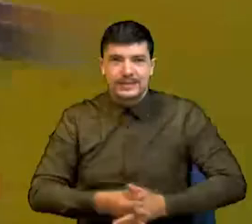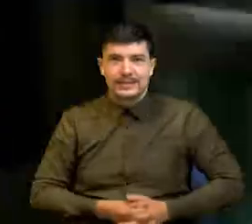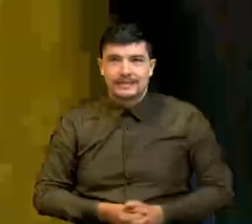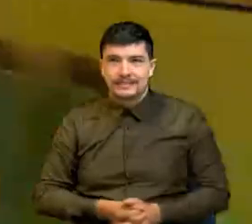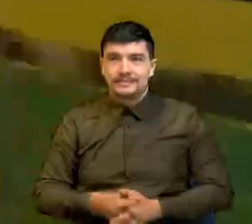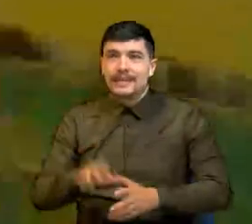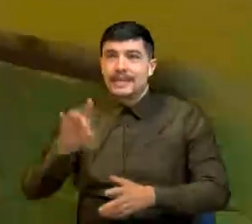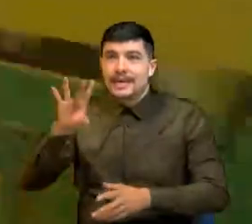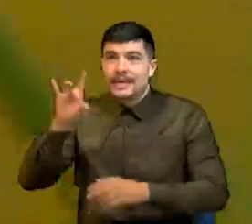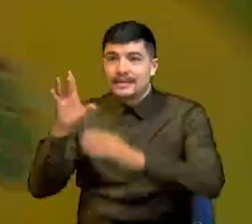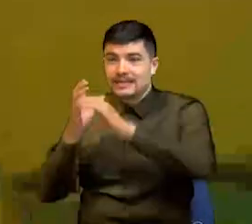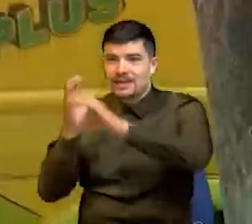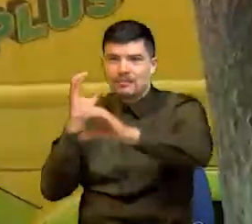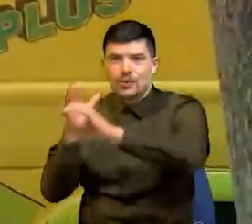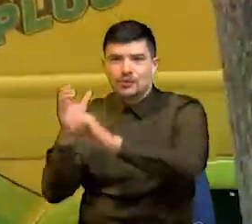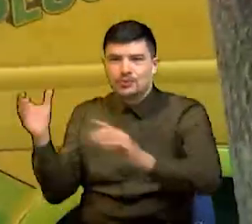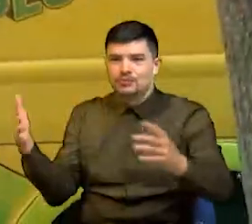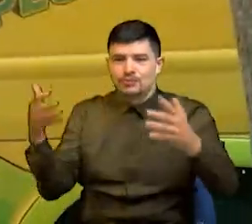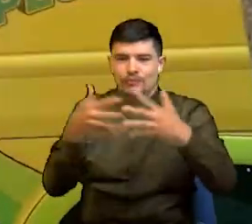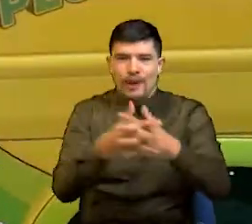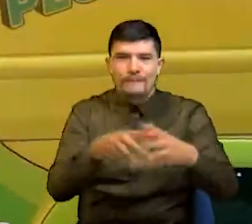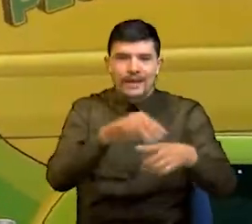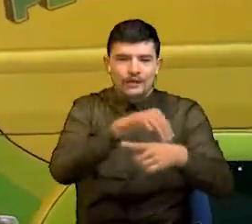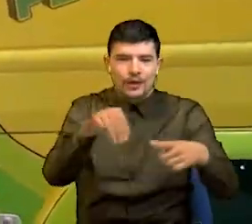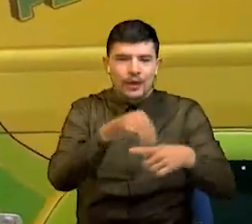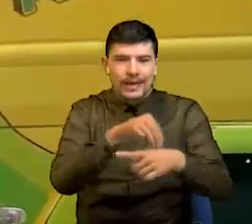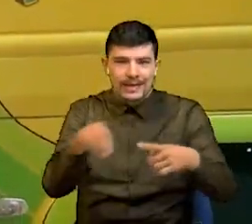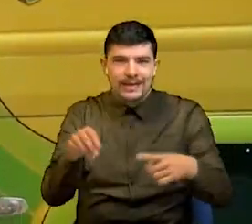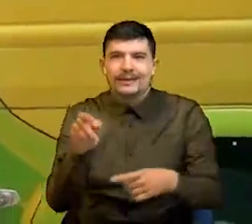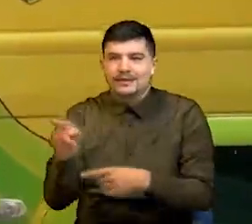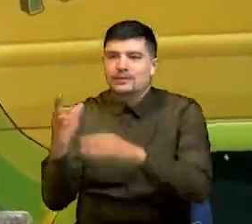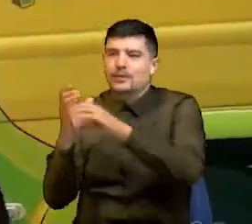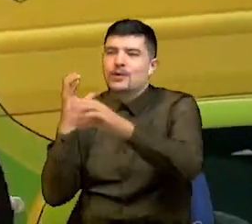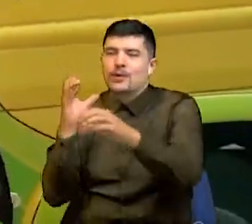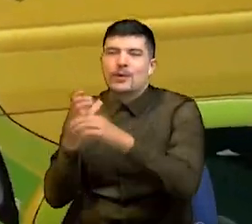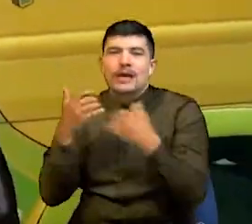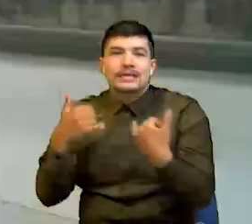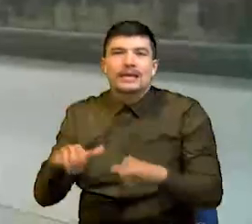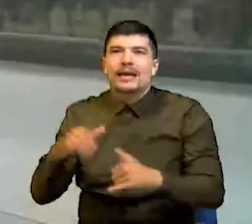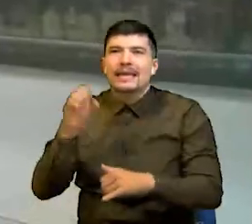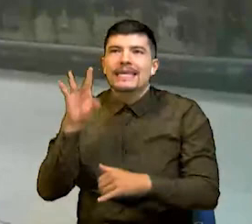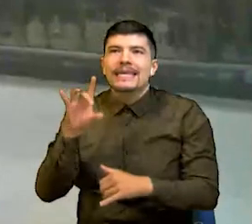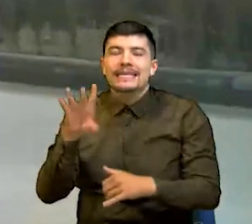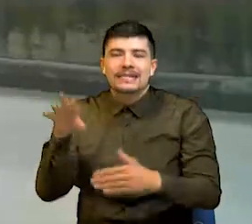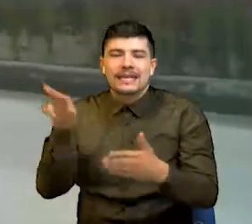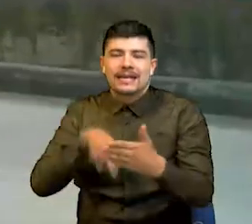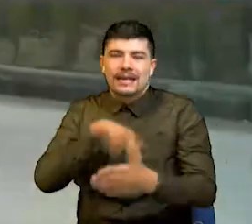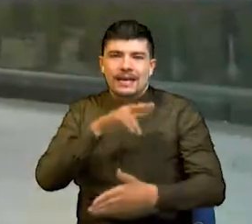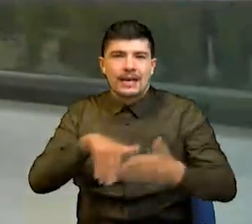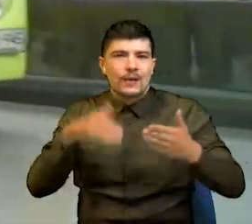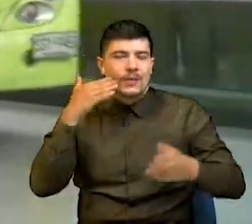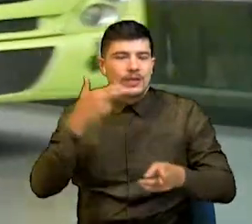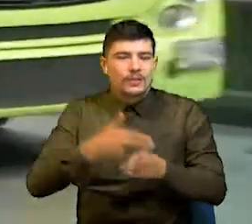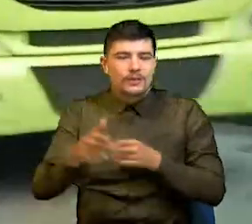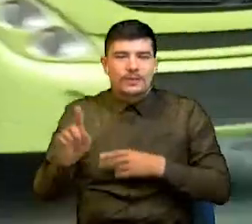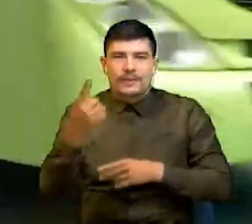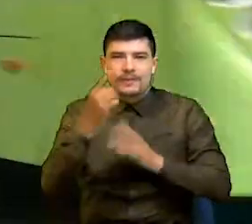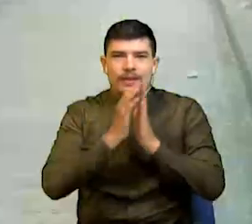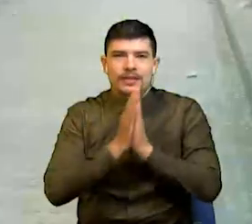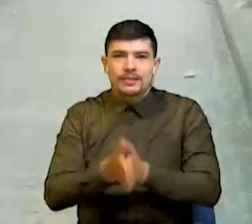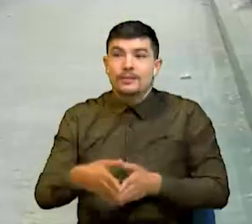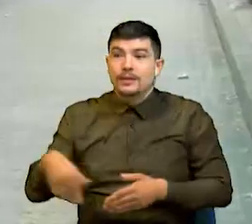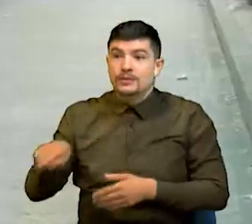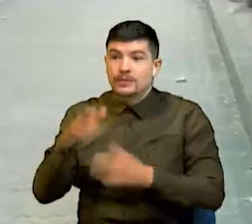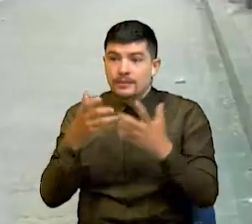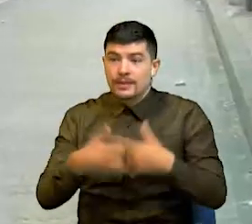15 rutas complementarias de metro línea y el transporte urbano de bucaramanga serán canceladas a partir del primero de diciembre según